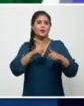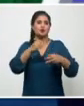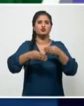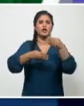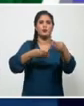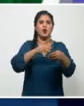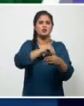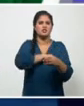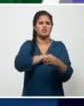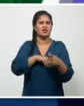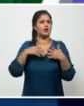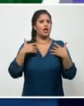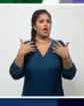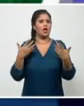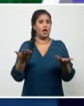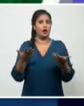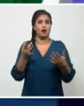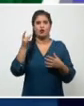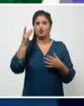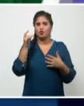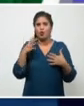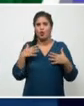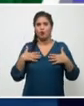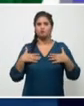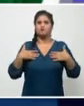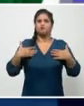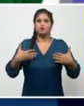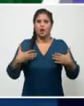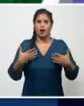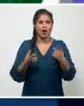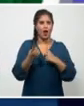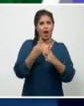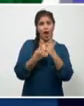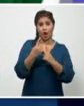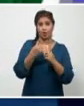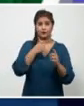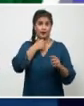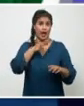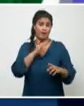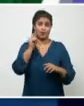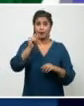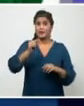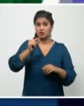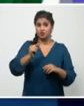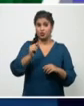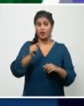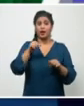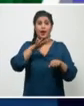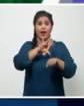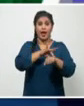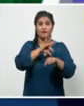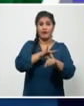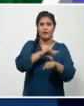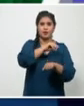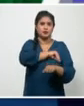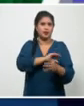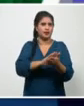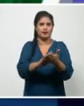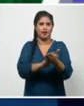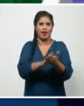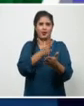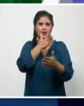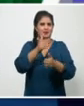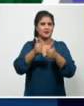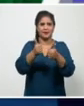un 70 y pico por ciento de personas asintomáticas. Hay personas que transcurren toda su enfermedad y no tienen síntomas, pero